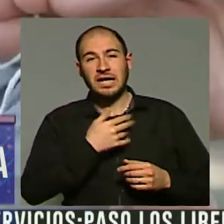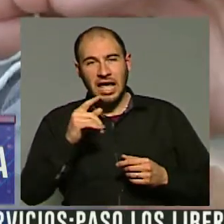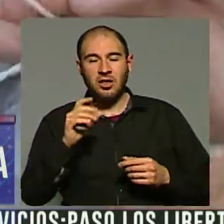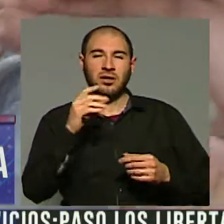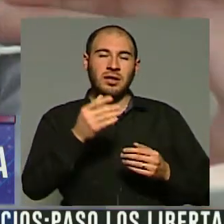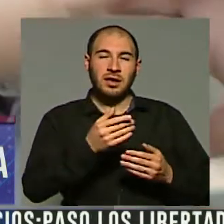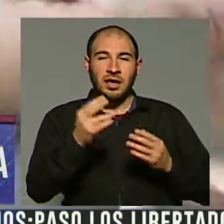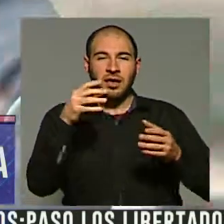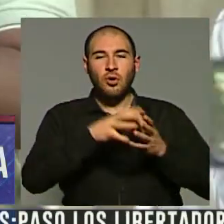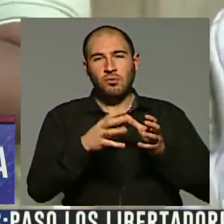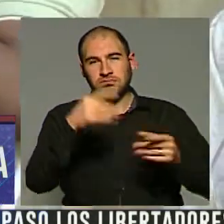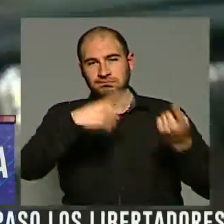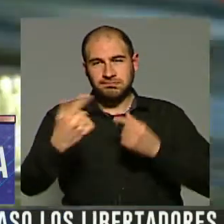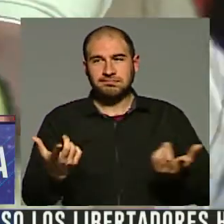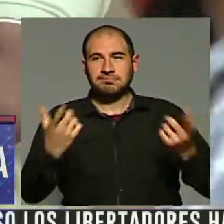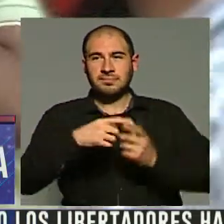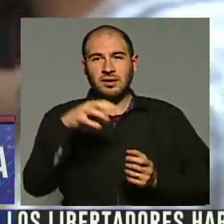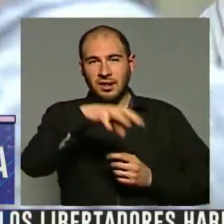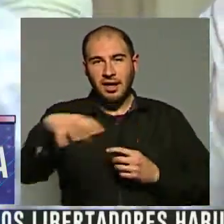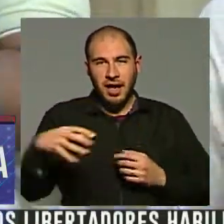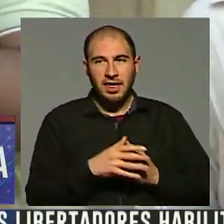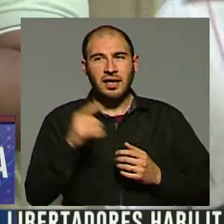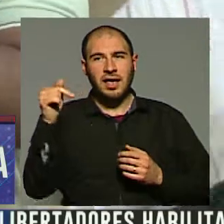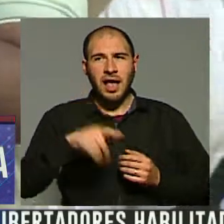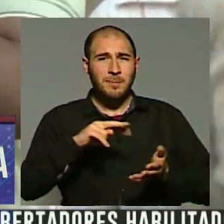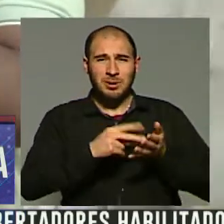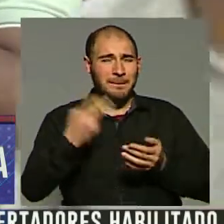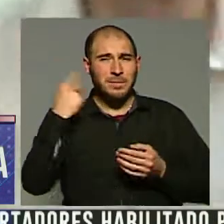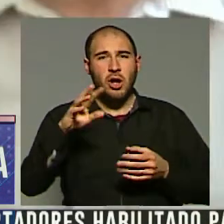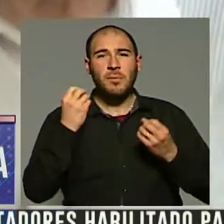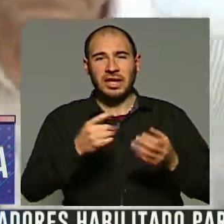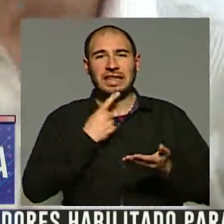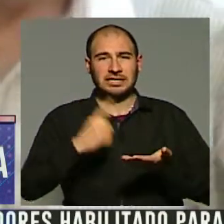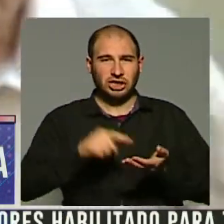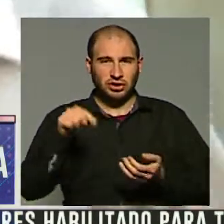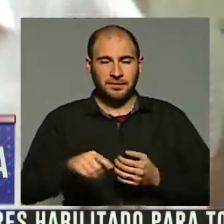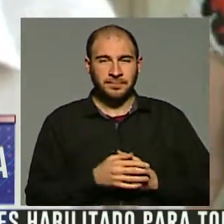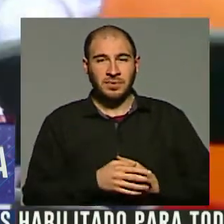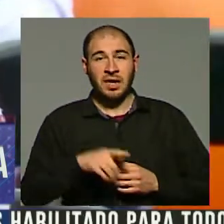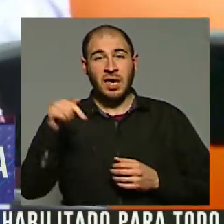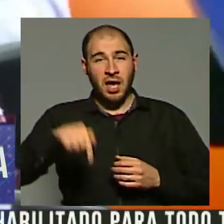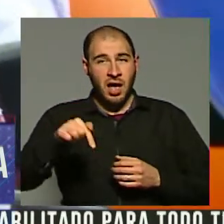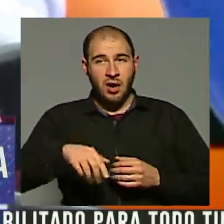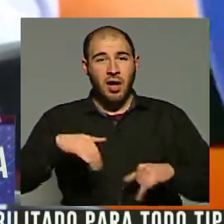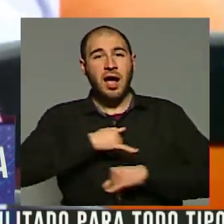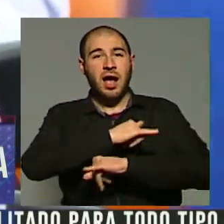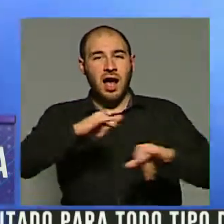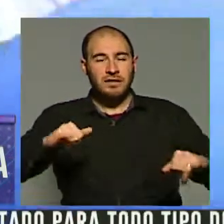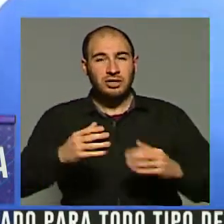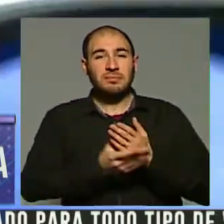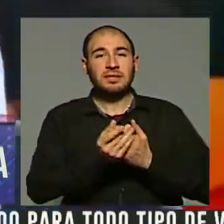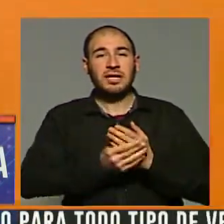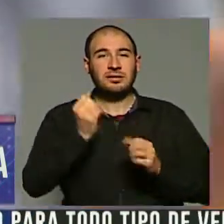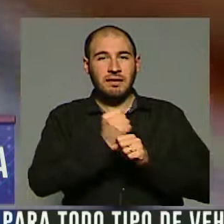y legisladores de Cambiemos de las áreas que eran más afectadas por la medida. La decisión fue informada por el